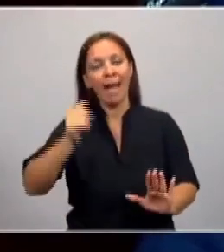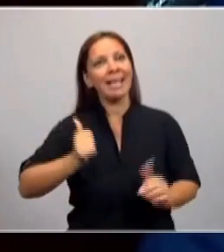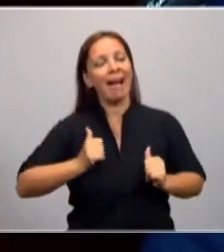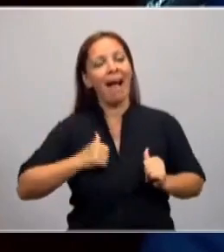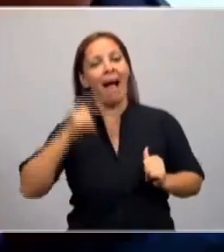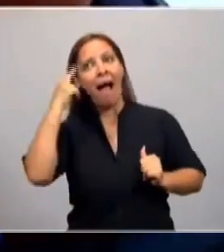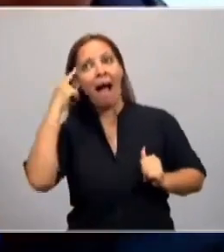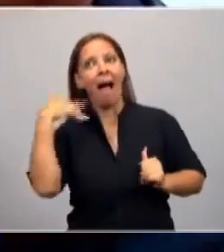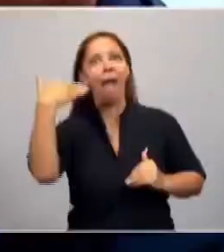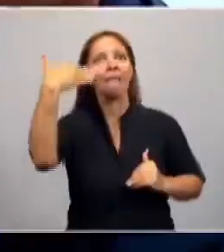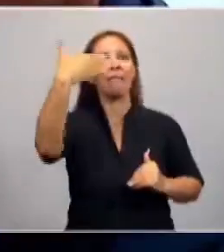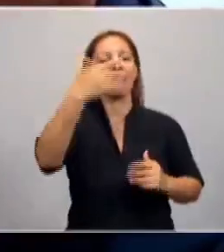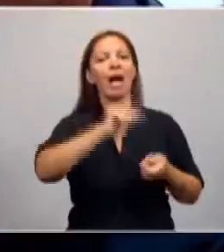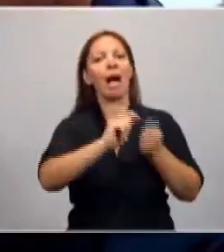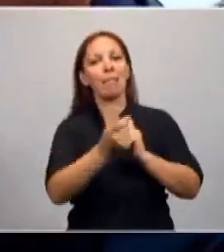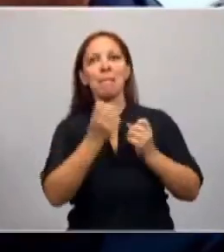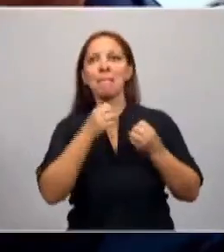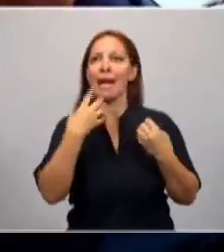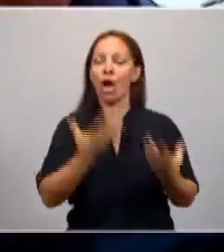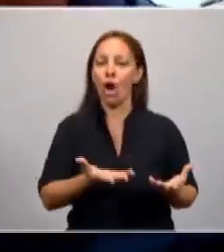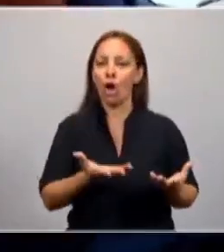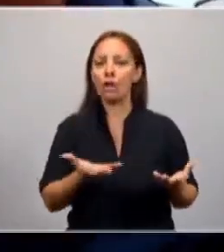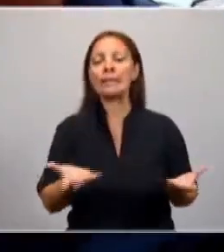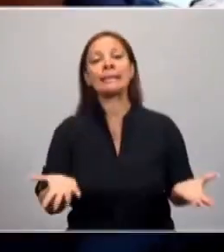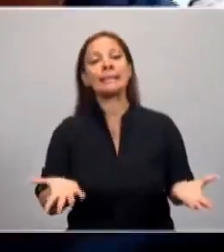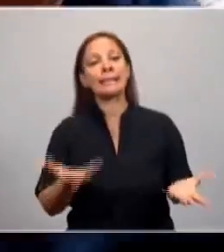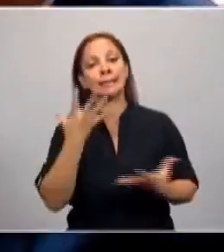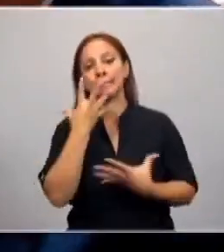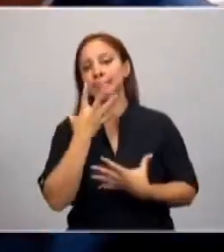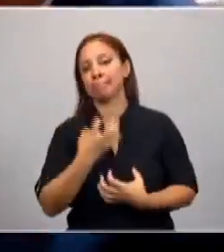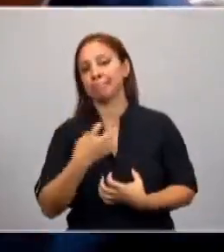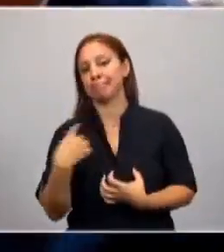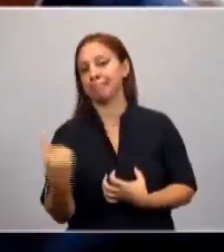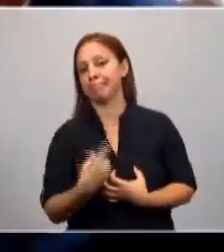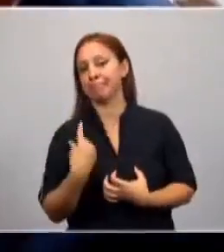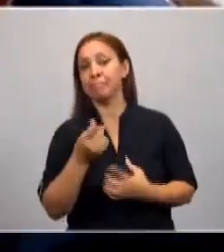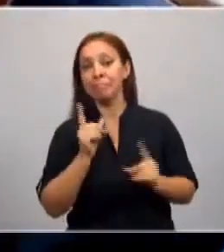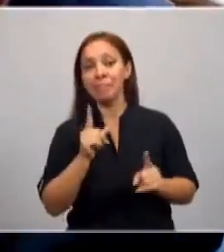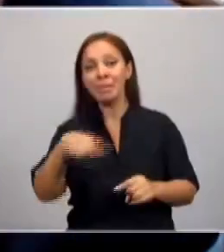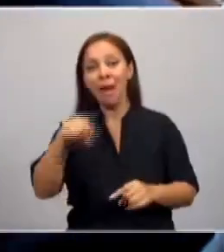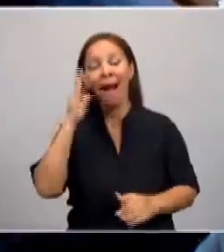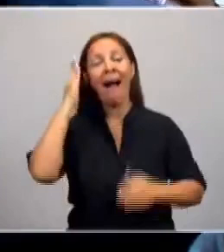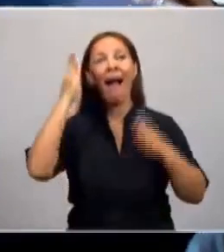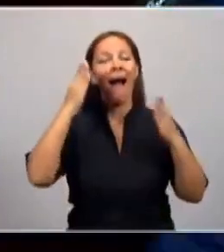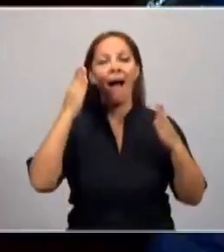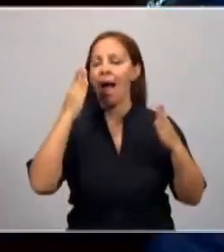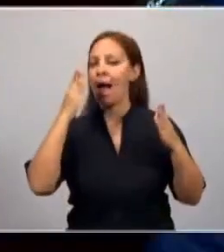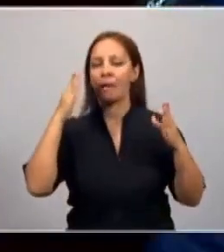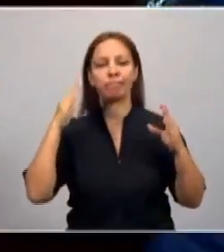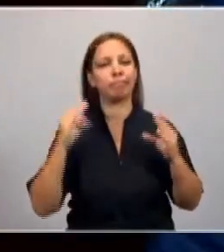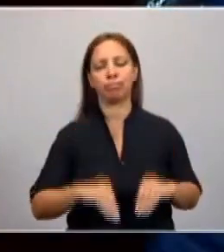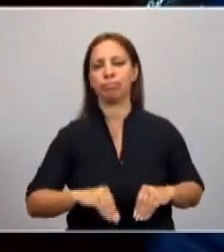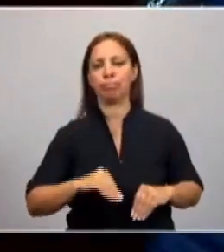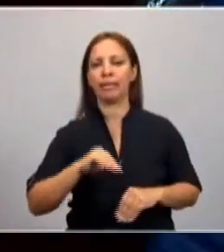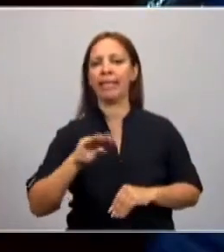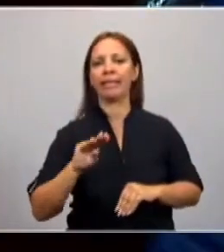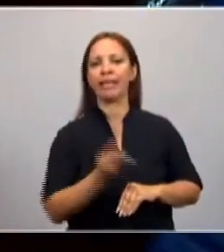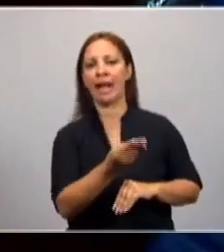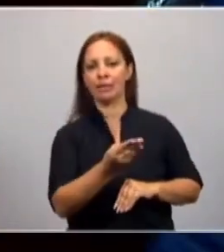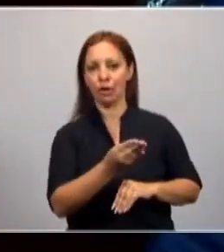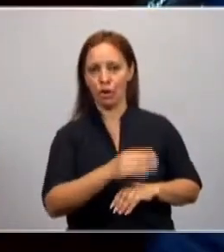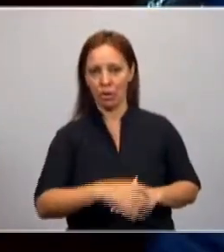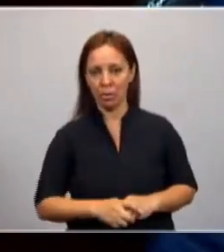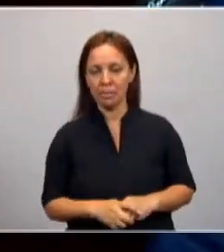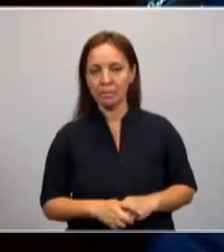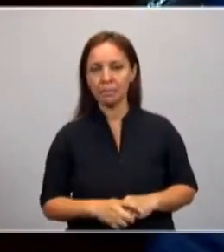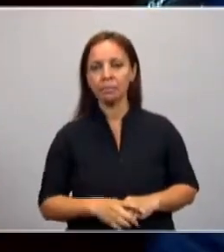eligieron, aspirando un tiempo mejor. Tristemente, esas esperanzas están siendo brutalmente traicionadas.